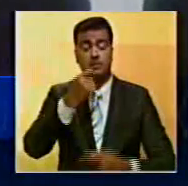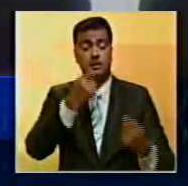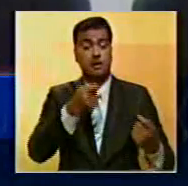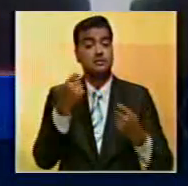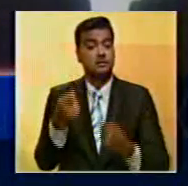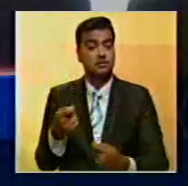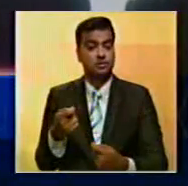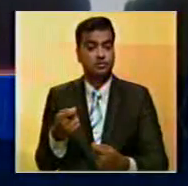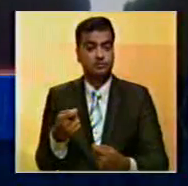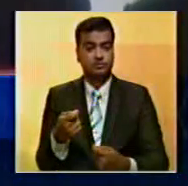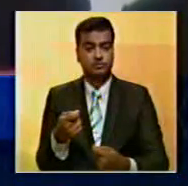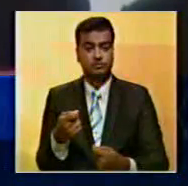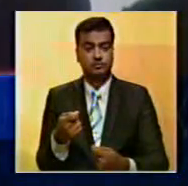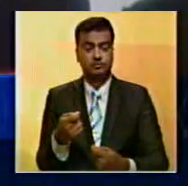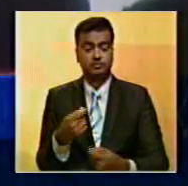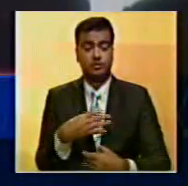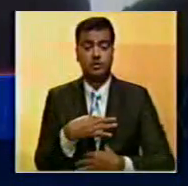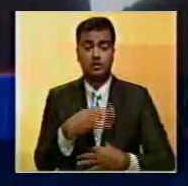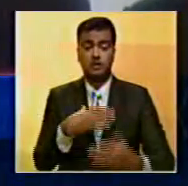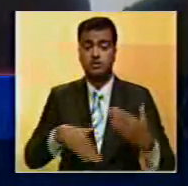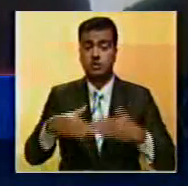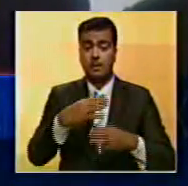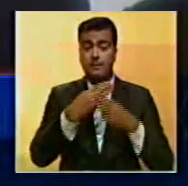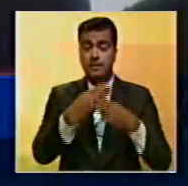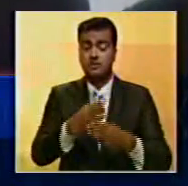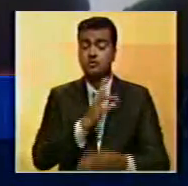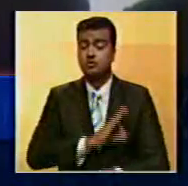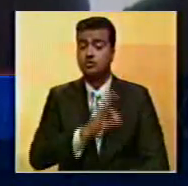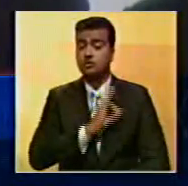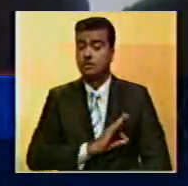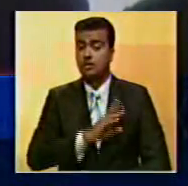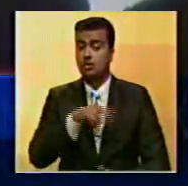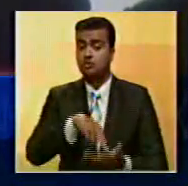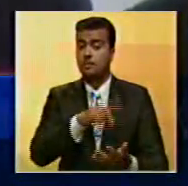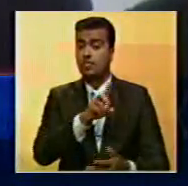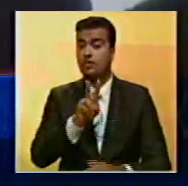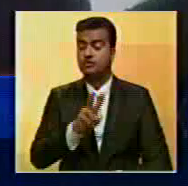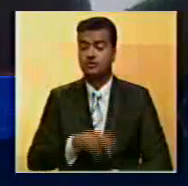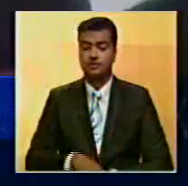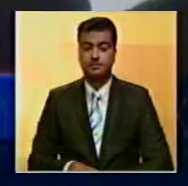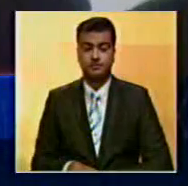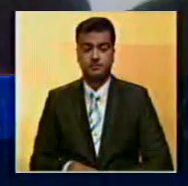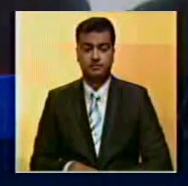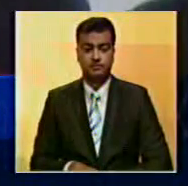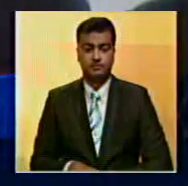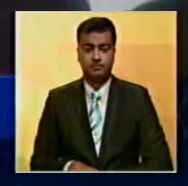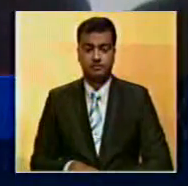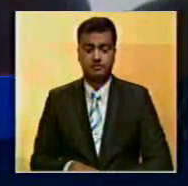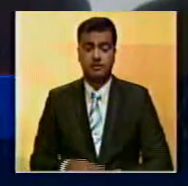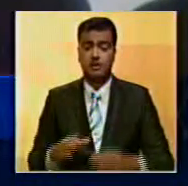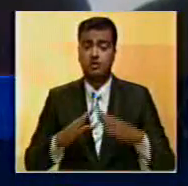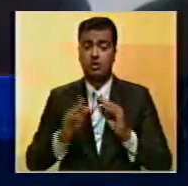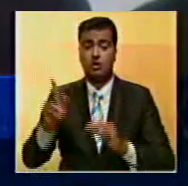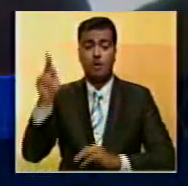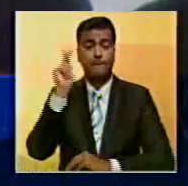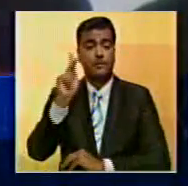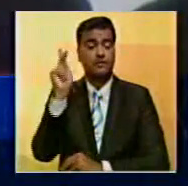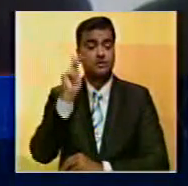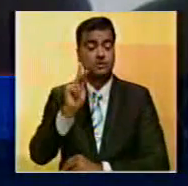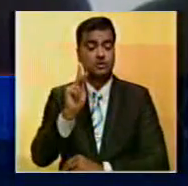cancelación de los intereses sobre prestaciones sociales, fideicomiso 2012, del personal docente